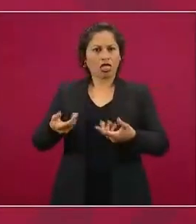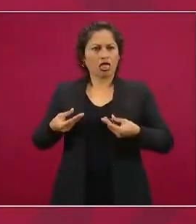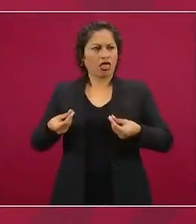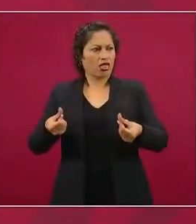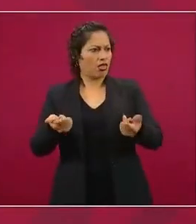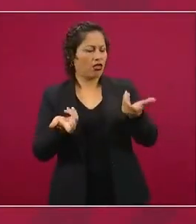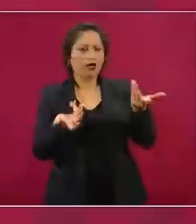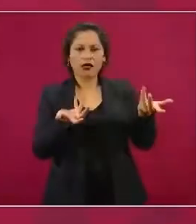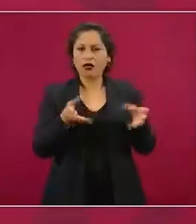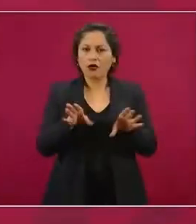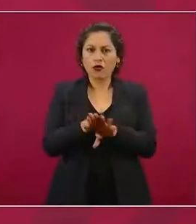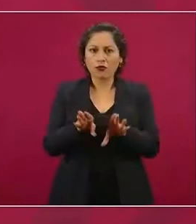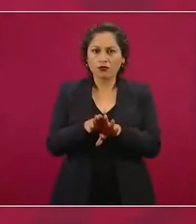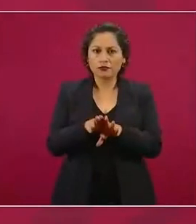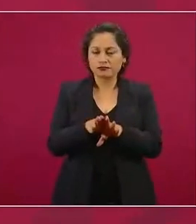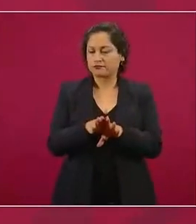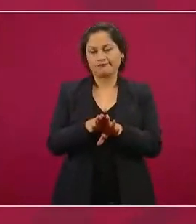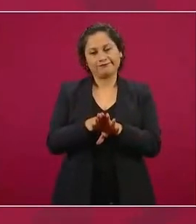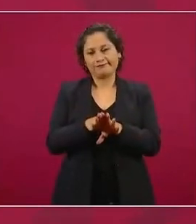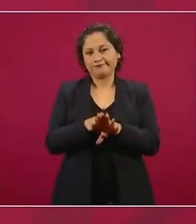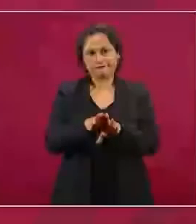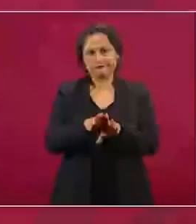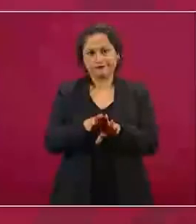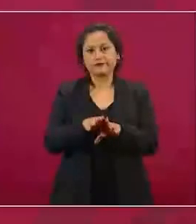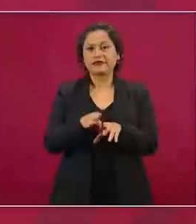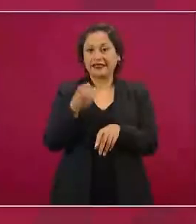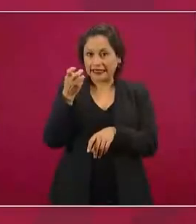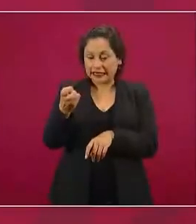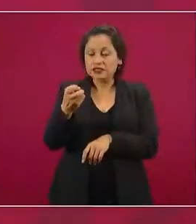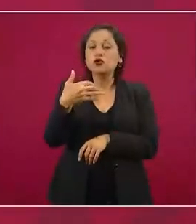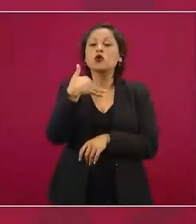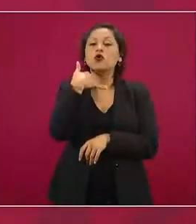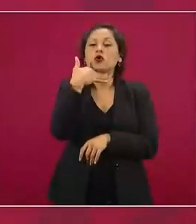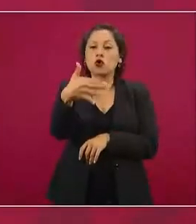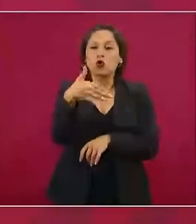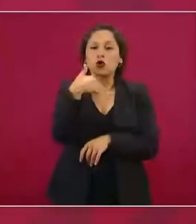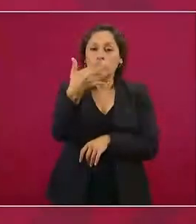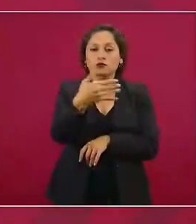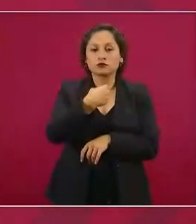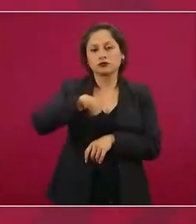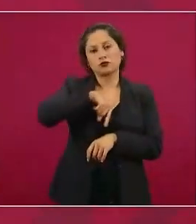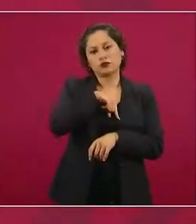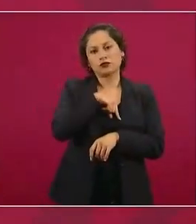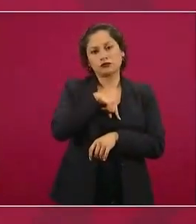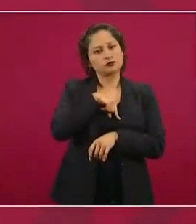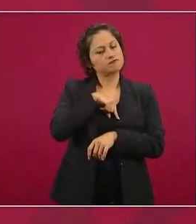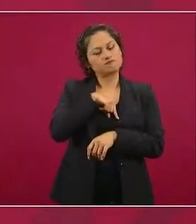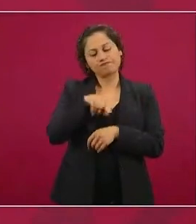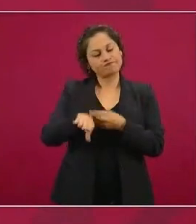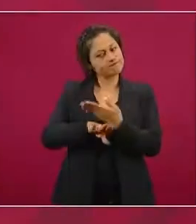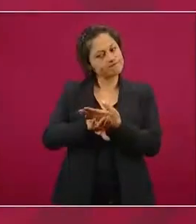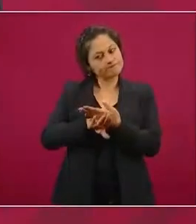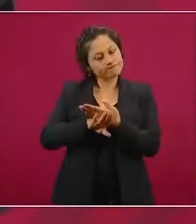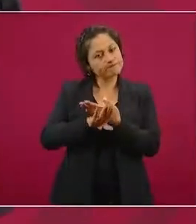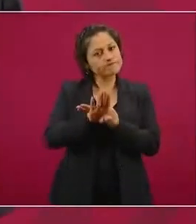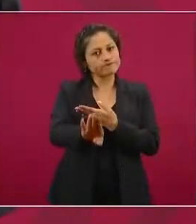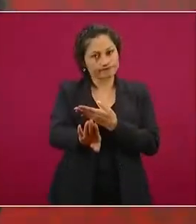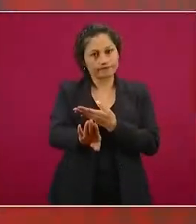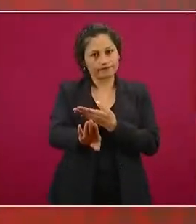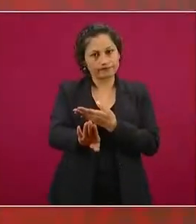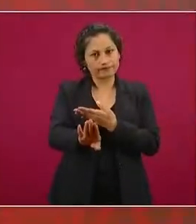Entonces, vamos a seguir enfrentando la corrupción. Está esta iniciativa en el